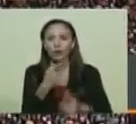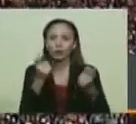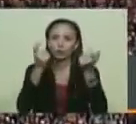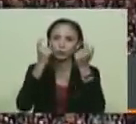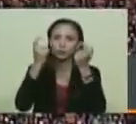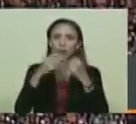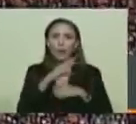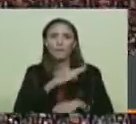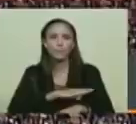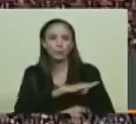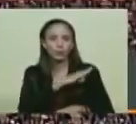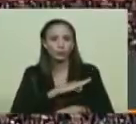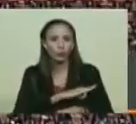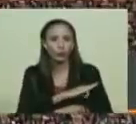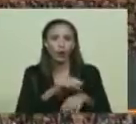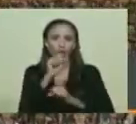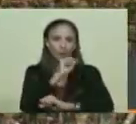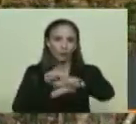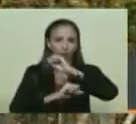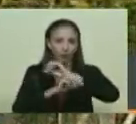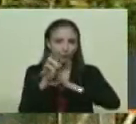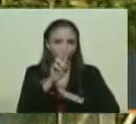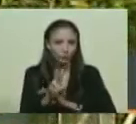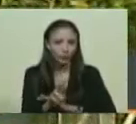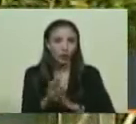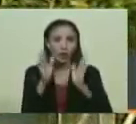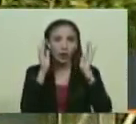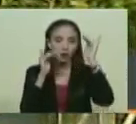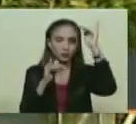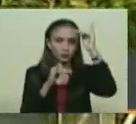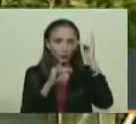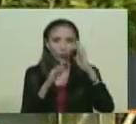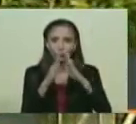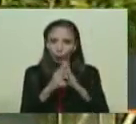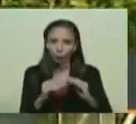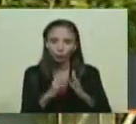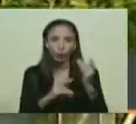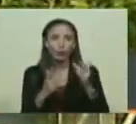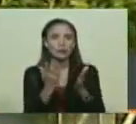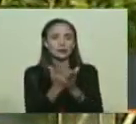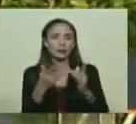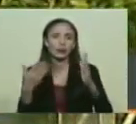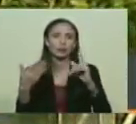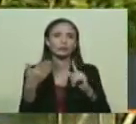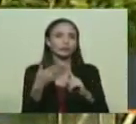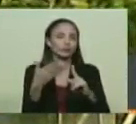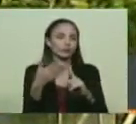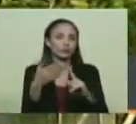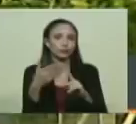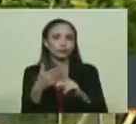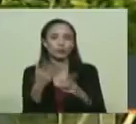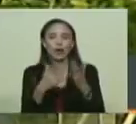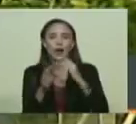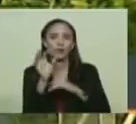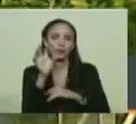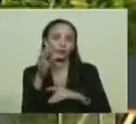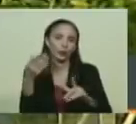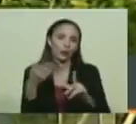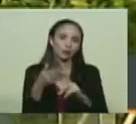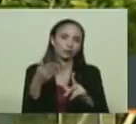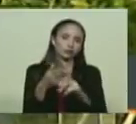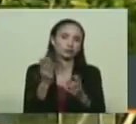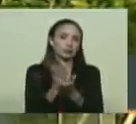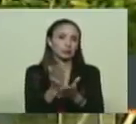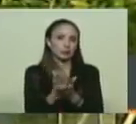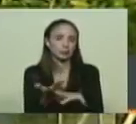la gran misión A Todavía Venezuela, atender las nuevas amenazas que tiene nuestro país y en base a